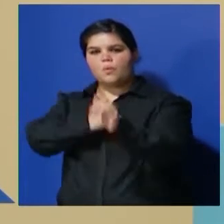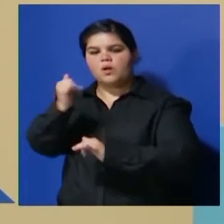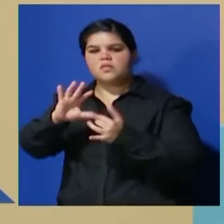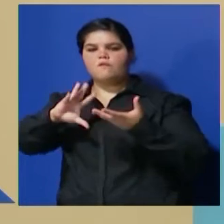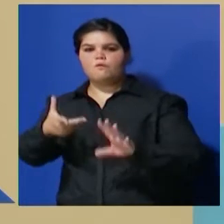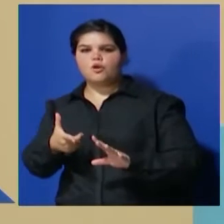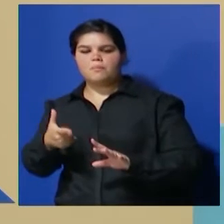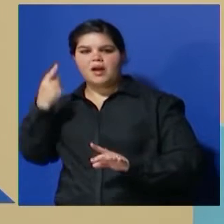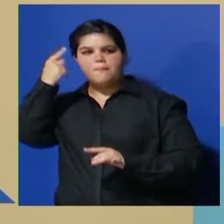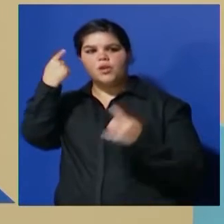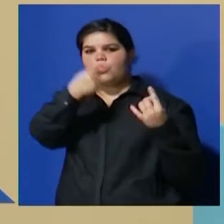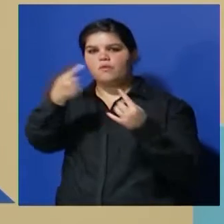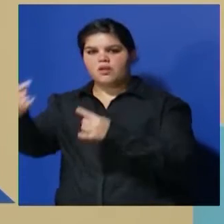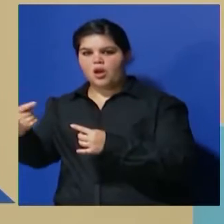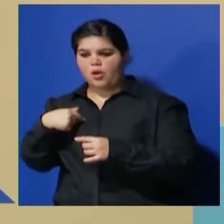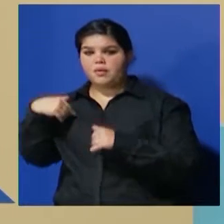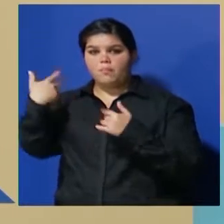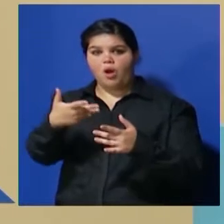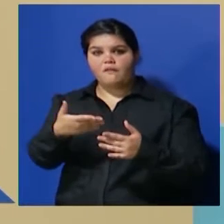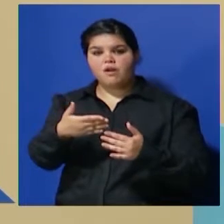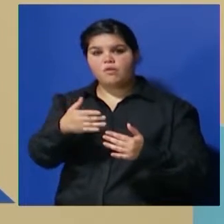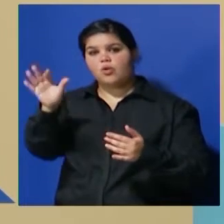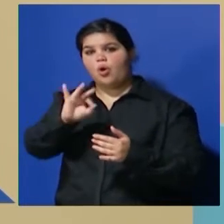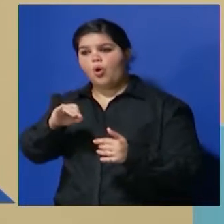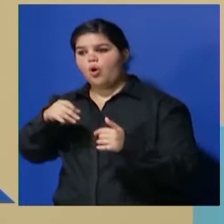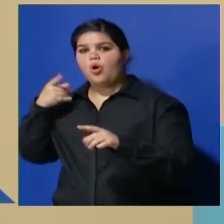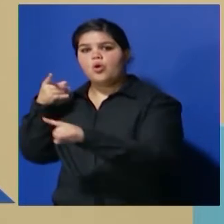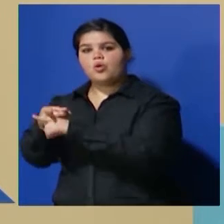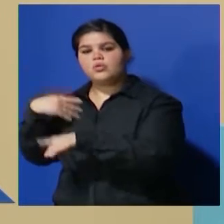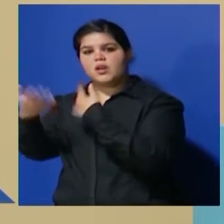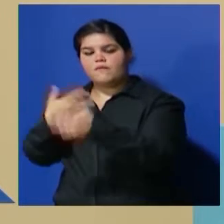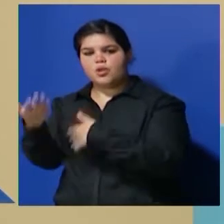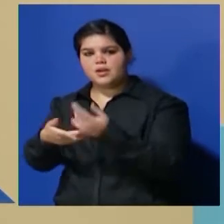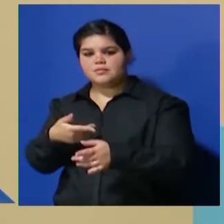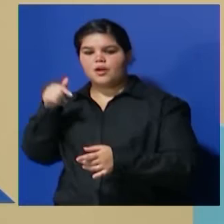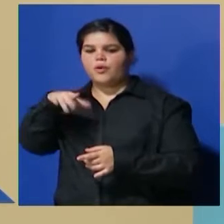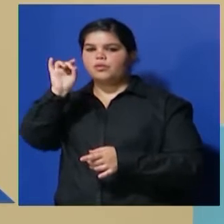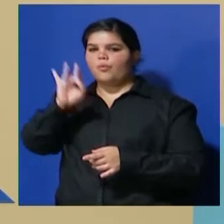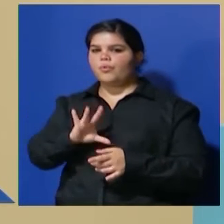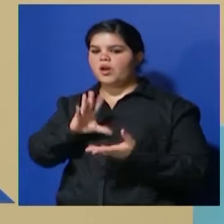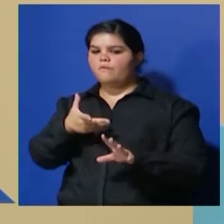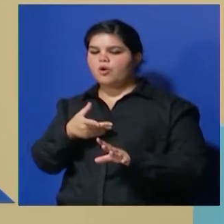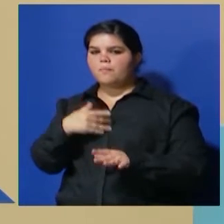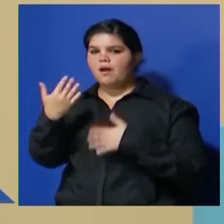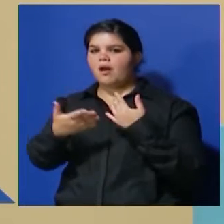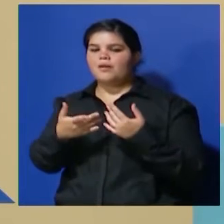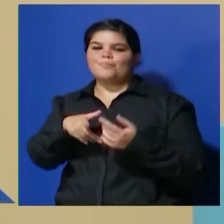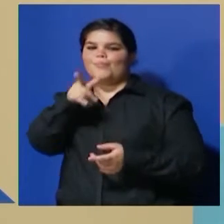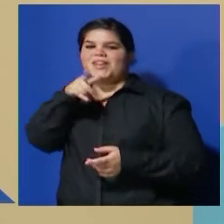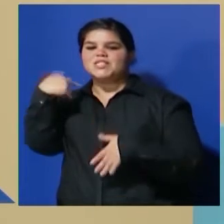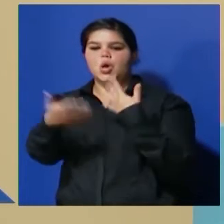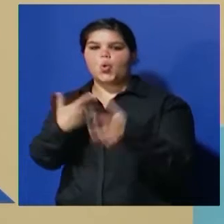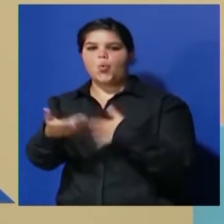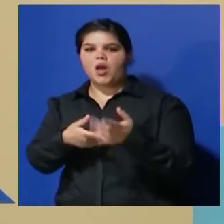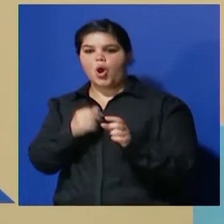tenemos. O estamos en contra de la violencia o estamos jugando con esto y haciendo lobby político y viendo de dónde